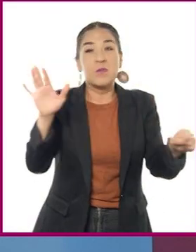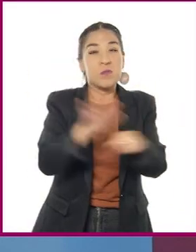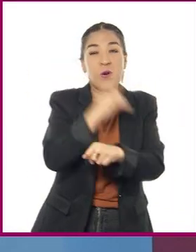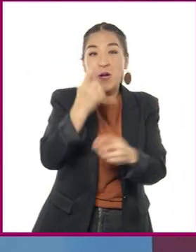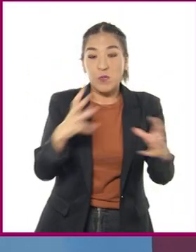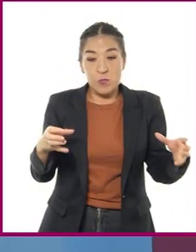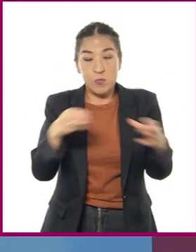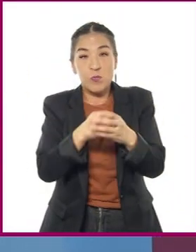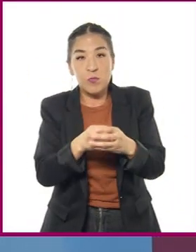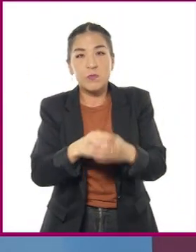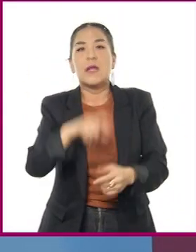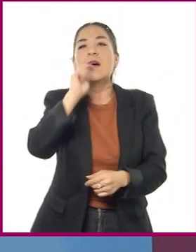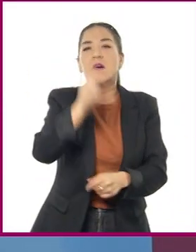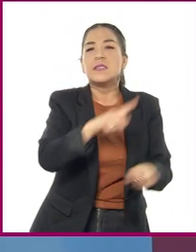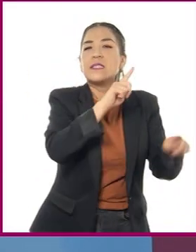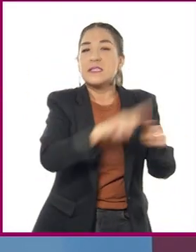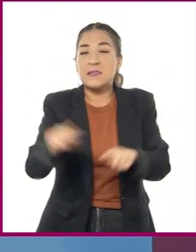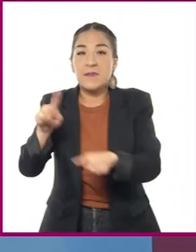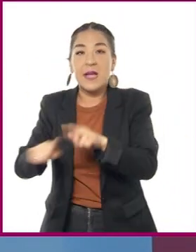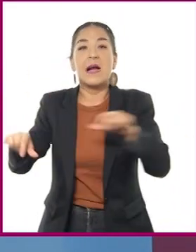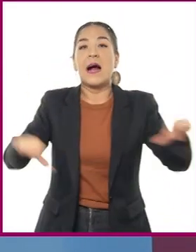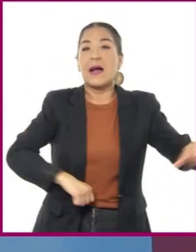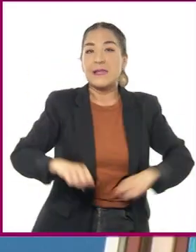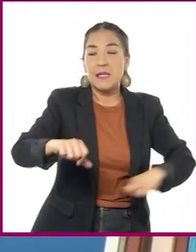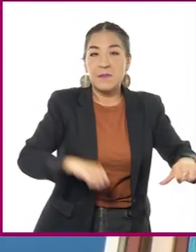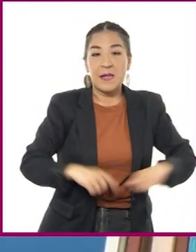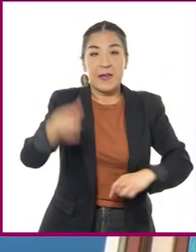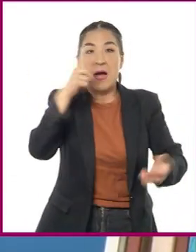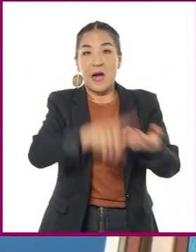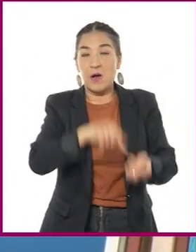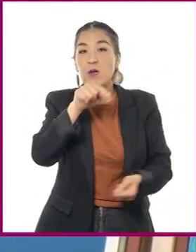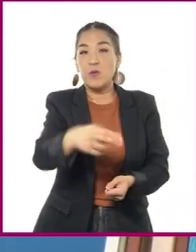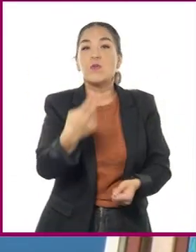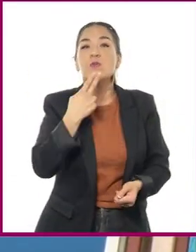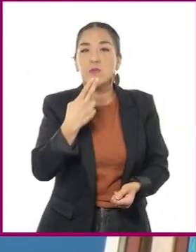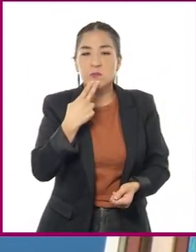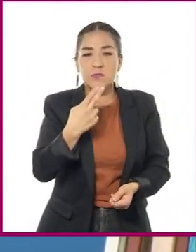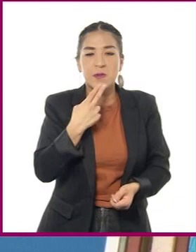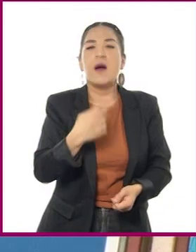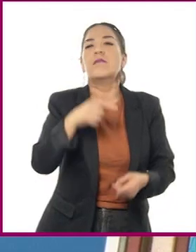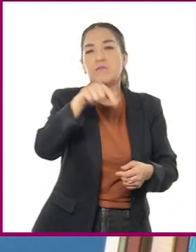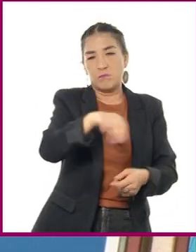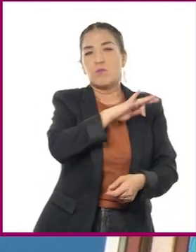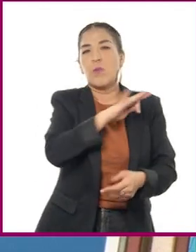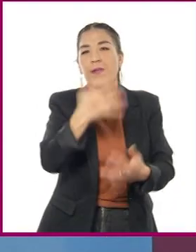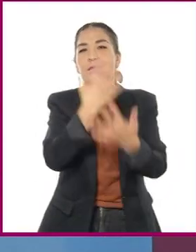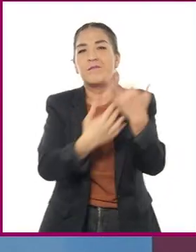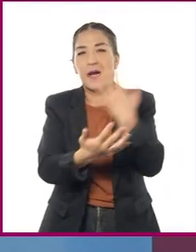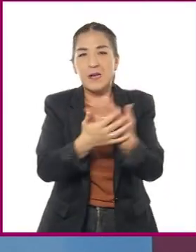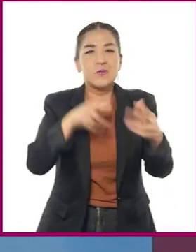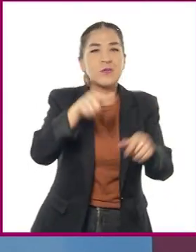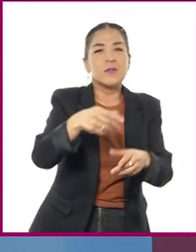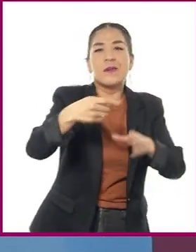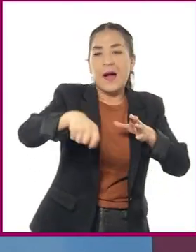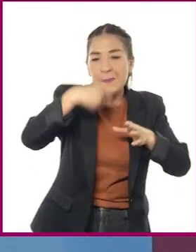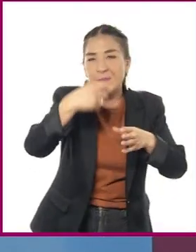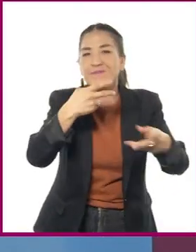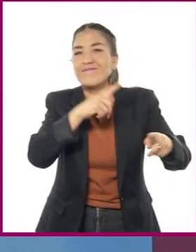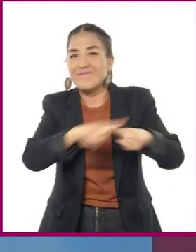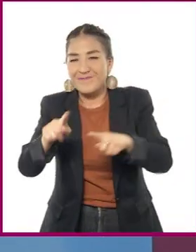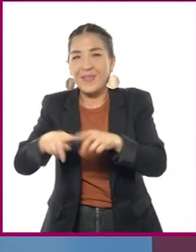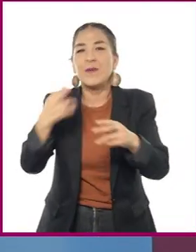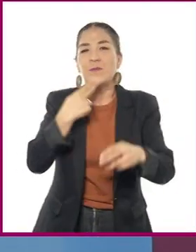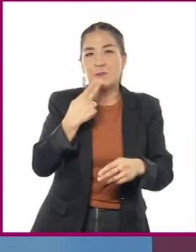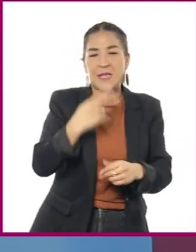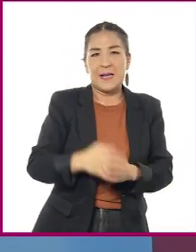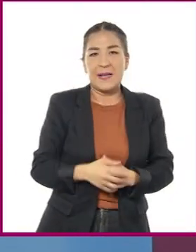conjunto permiten que cada uno de los productos que consumimos llegue hasta nuestras manos. Pero lo que sí